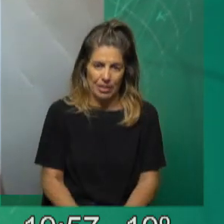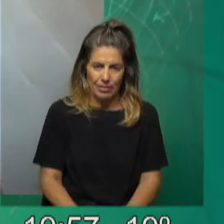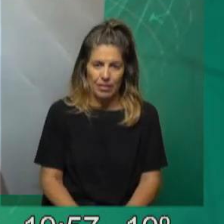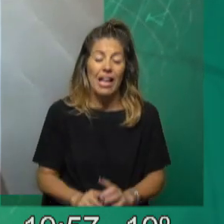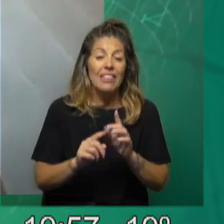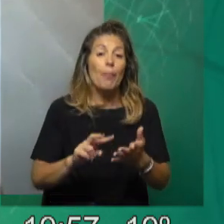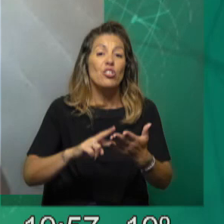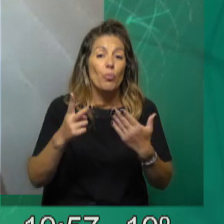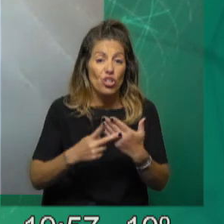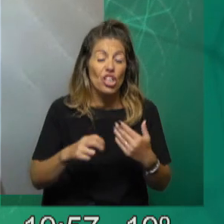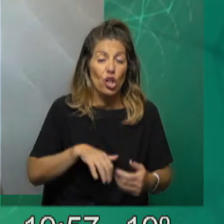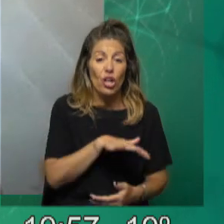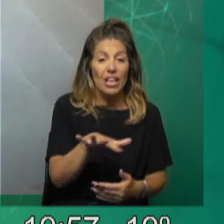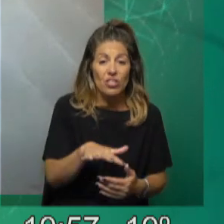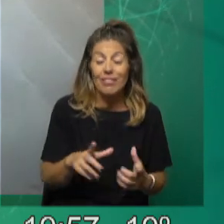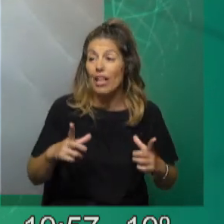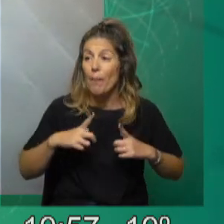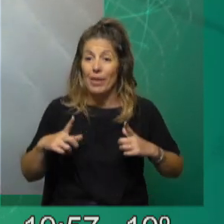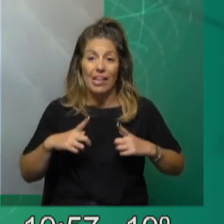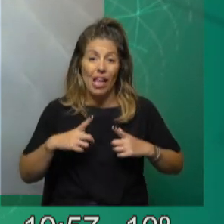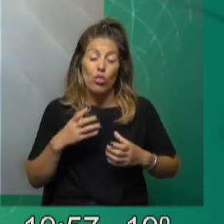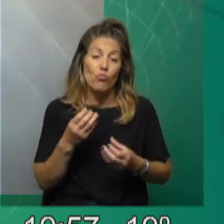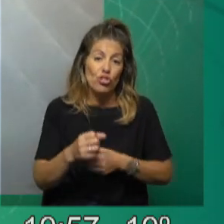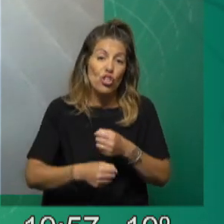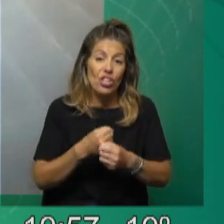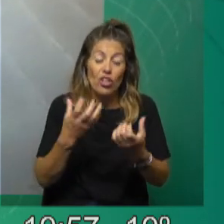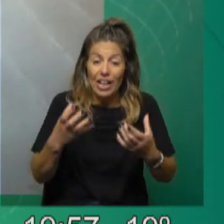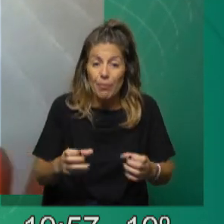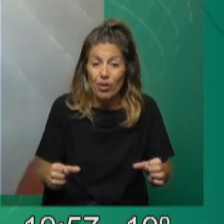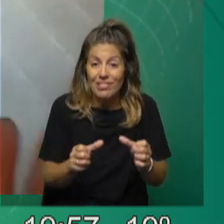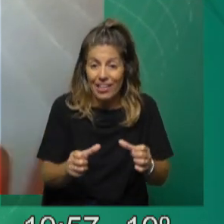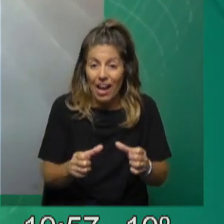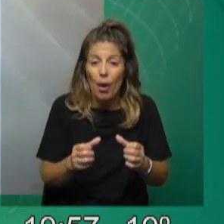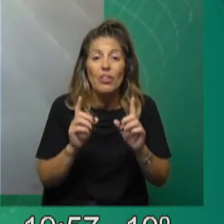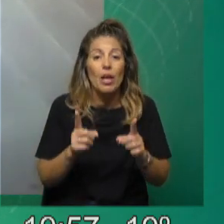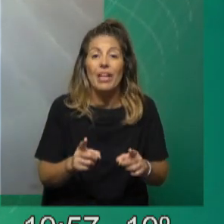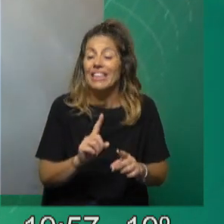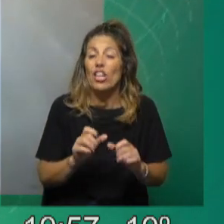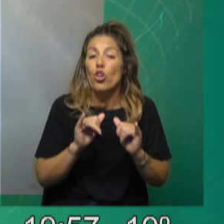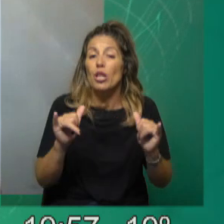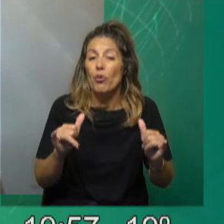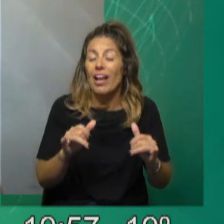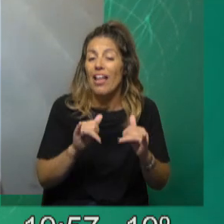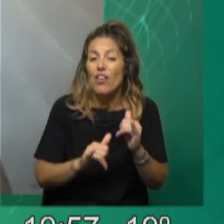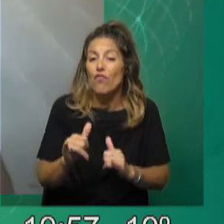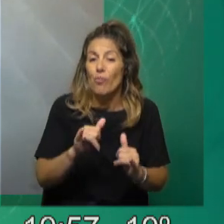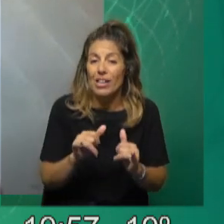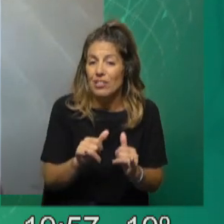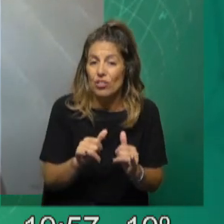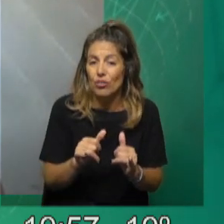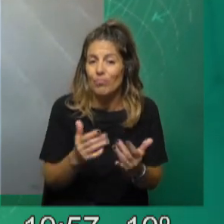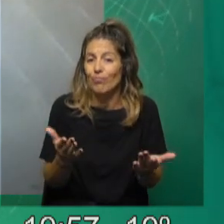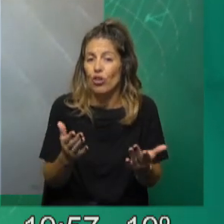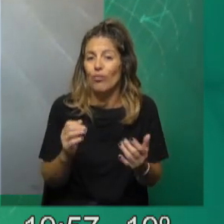también es un proyecto de sociedad civil, tiene mucha expectativa y hace muchos años que queremos que eso suceda, pero también hasta que no esté publicada esa información, un poco